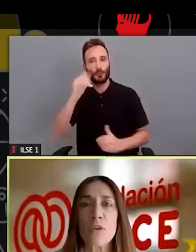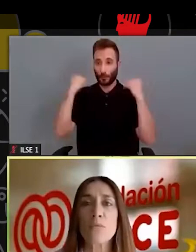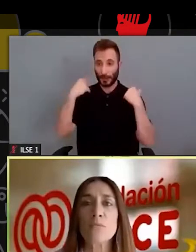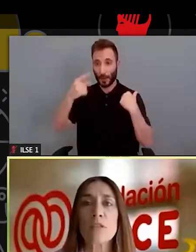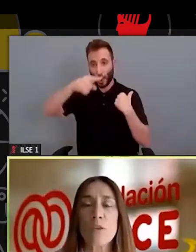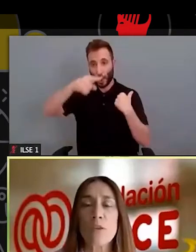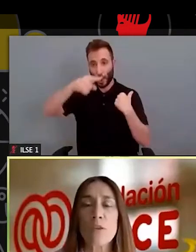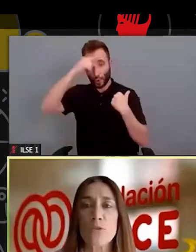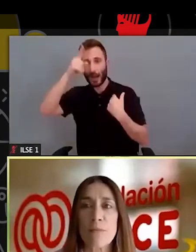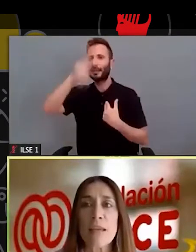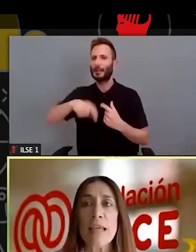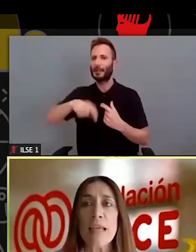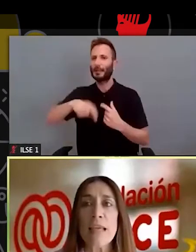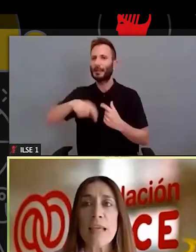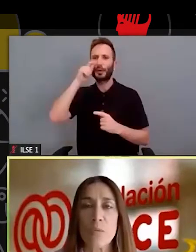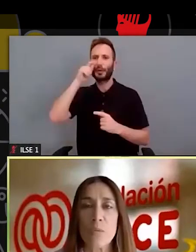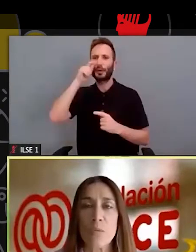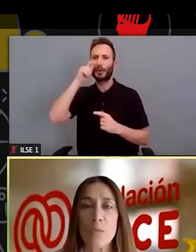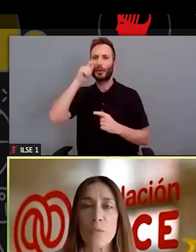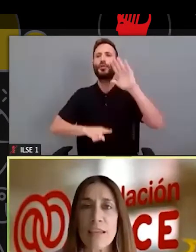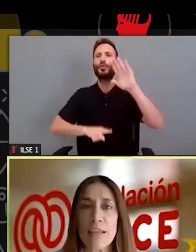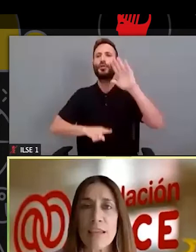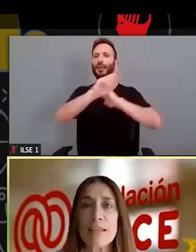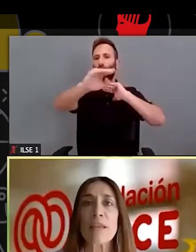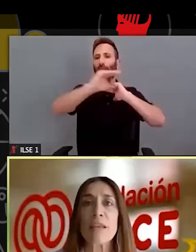aboga por un desarrollo sostenible de las comunidades